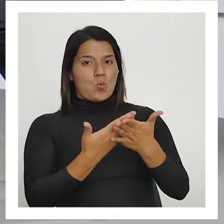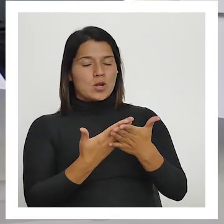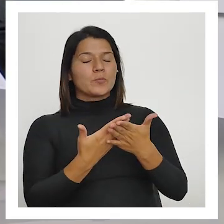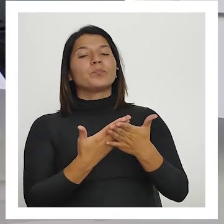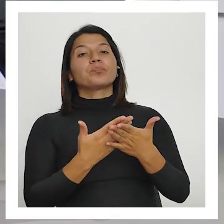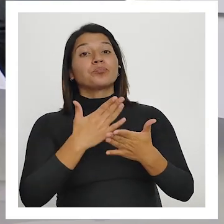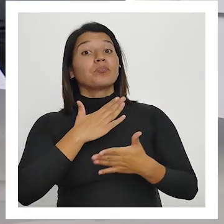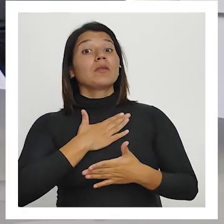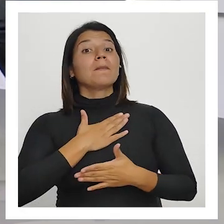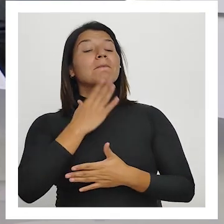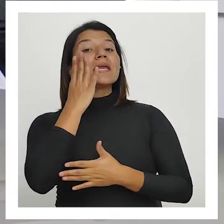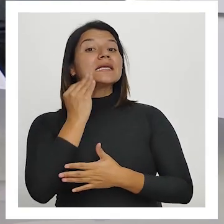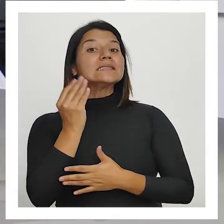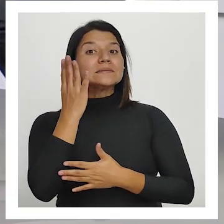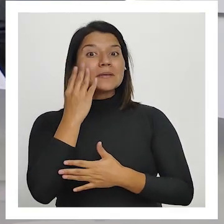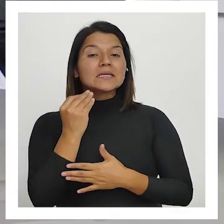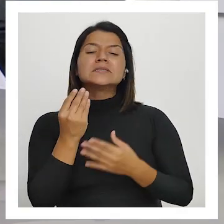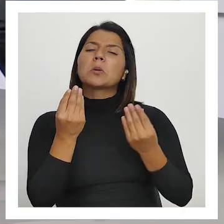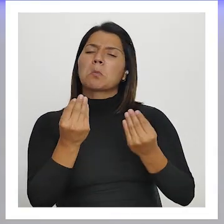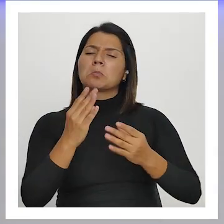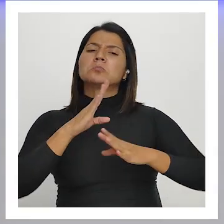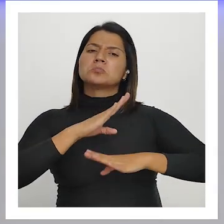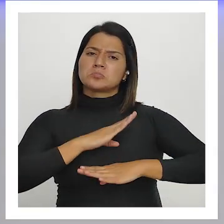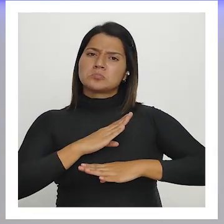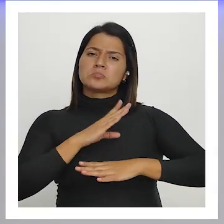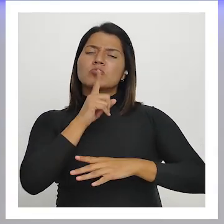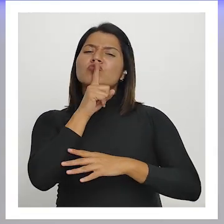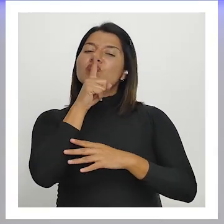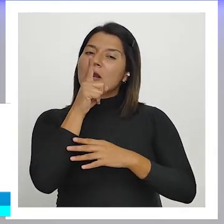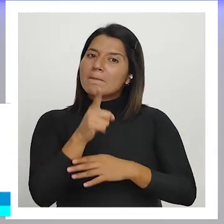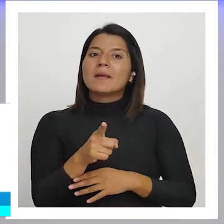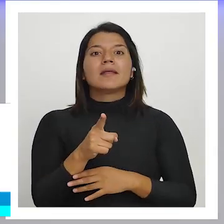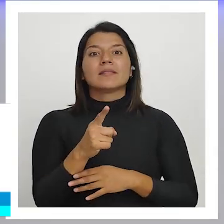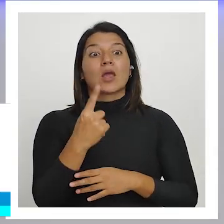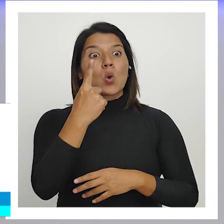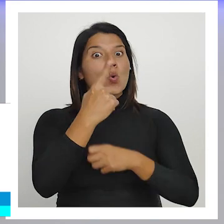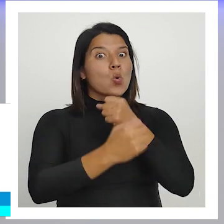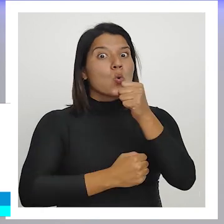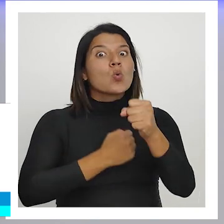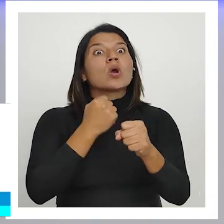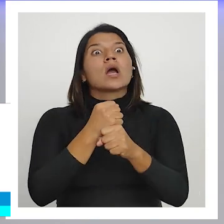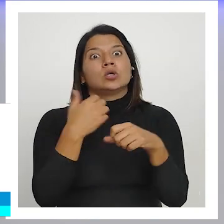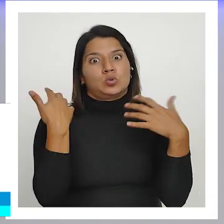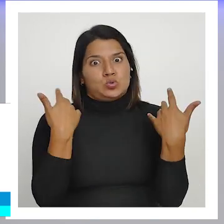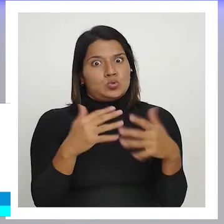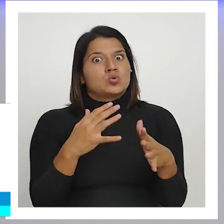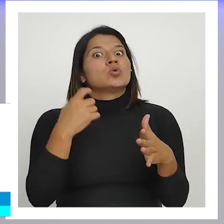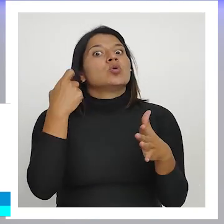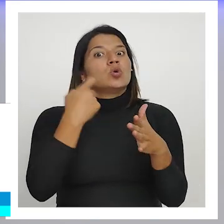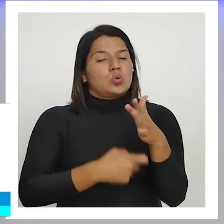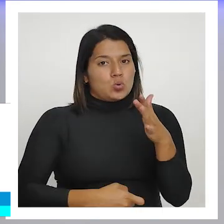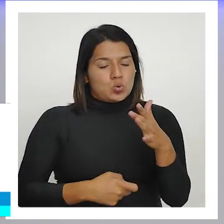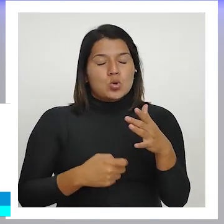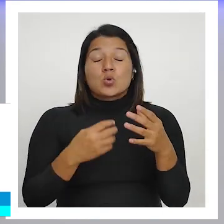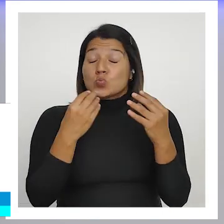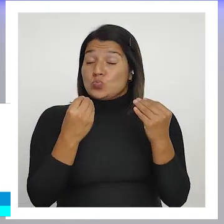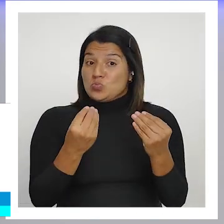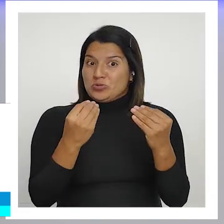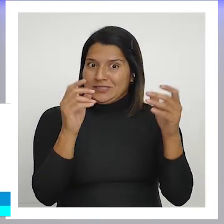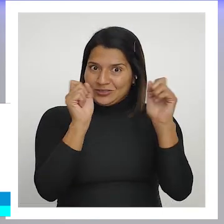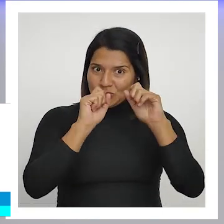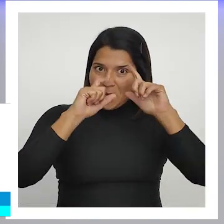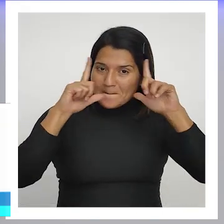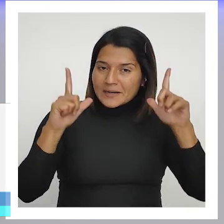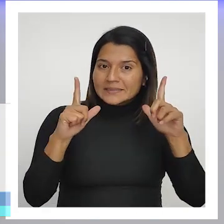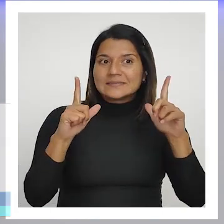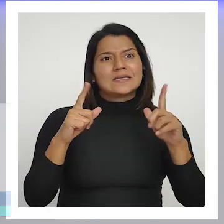la experiencia ha sido bastante grata. En realidad ha sido un año intenso. Ha sido un año de muchas